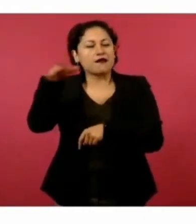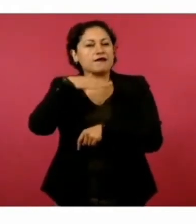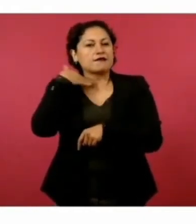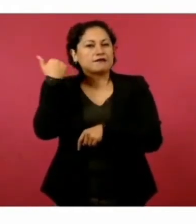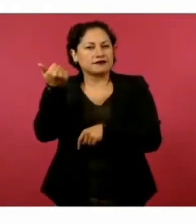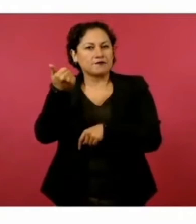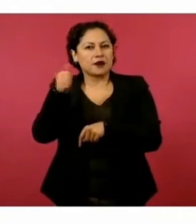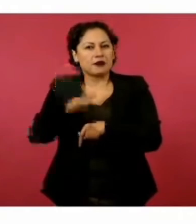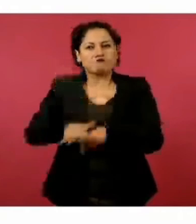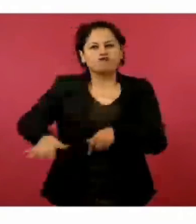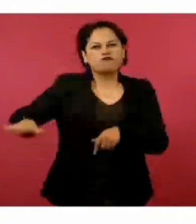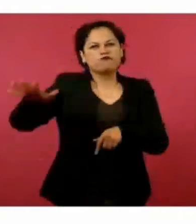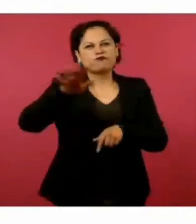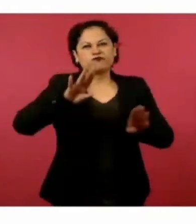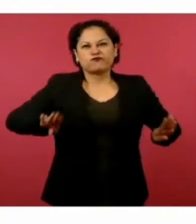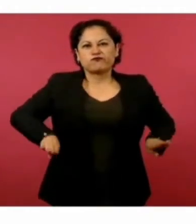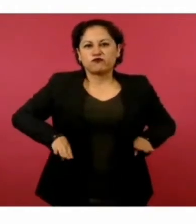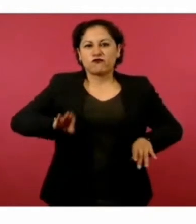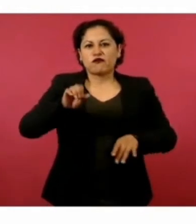¿Qué